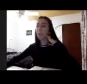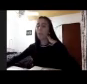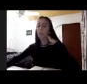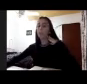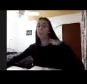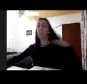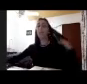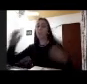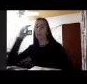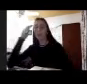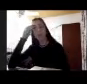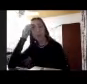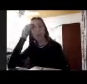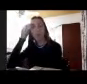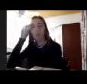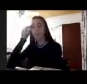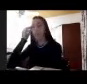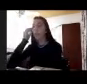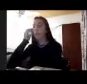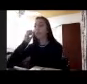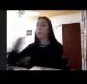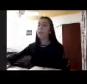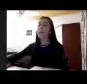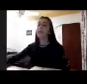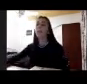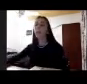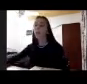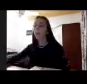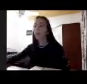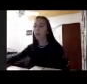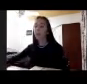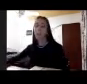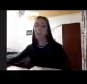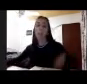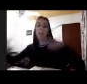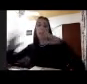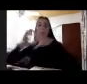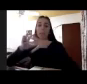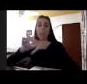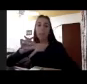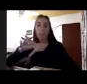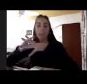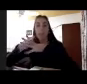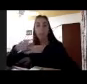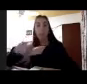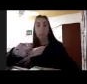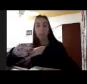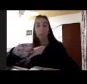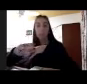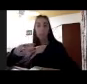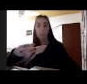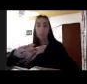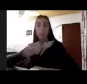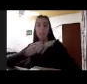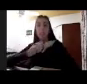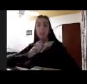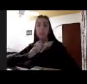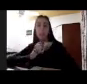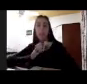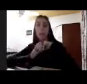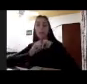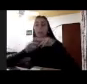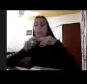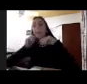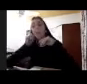en mi proyecto se ve destacado ese estudio articulando lo que es las viviendas, el edificio y ese